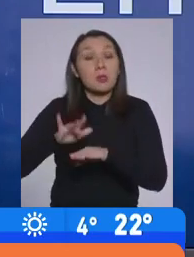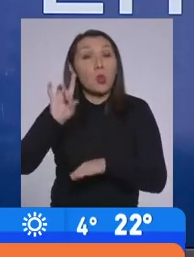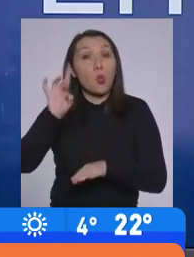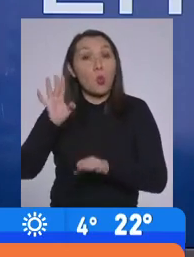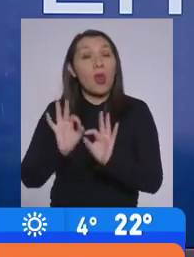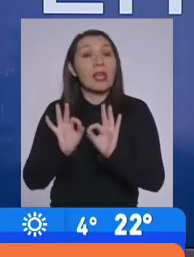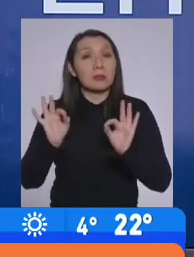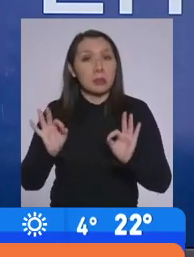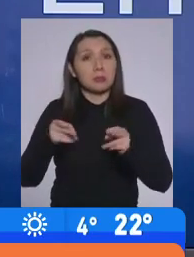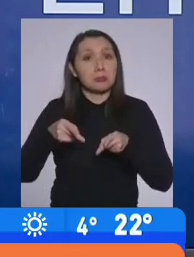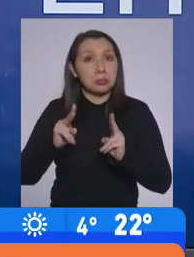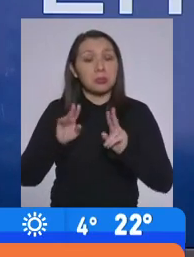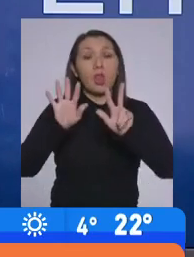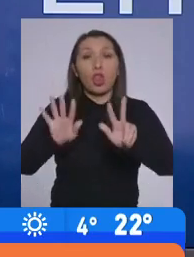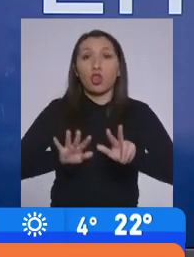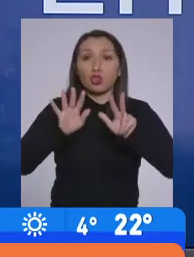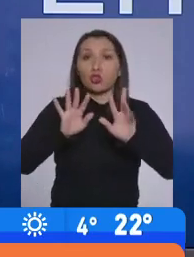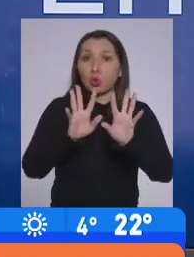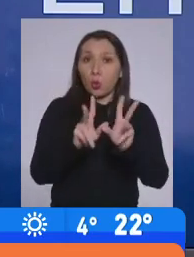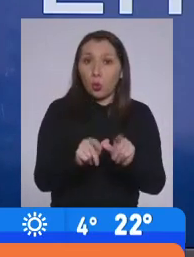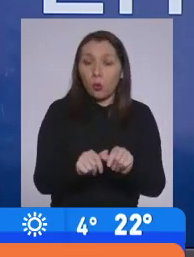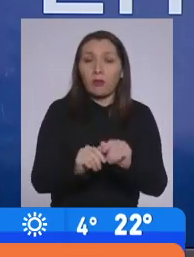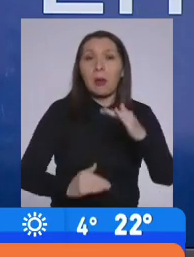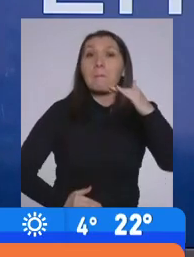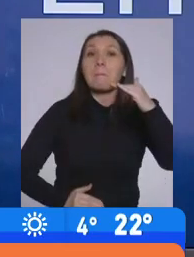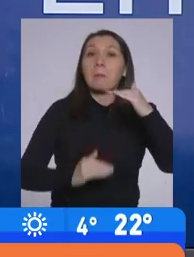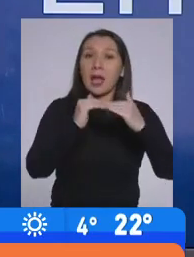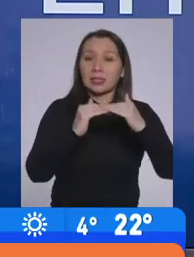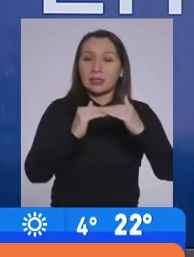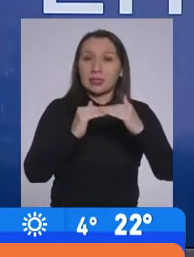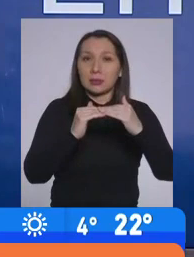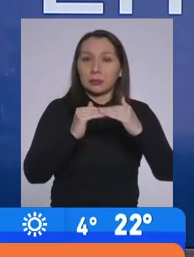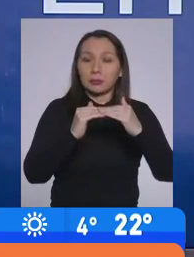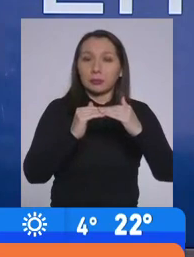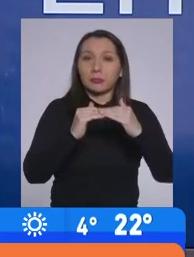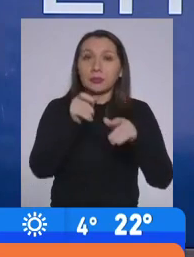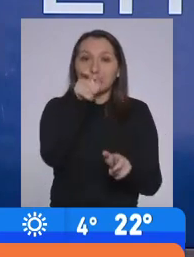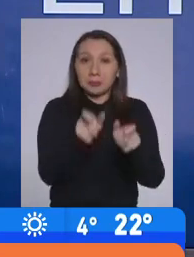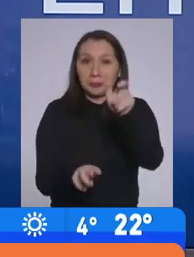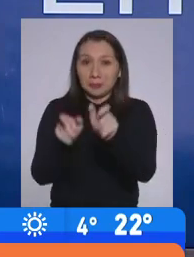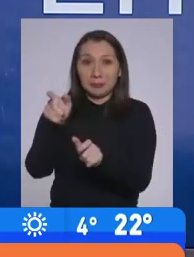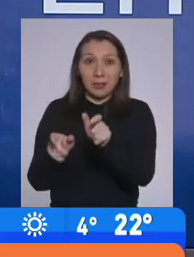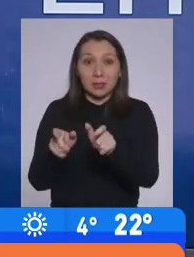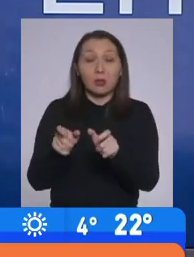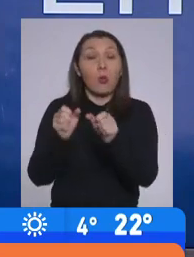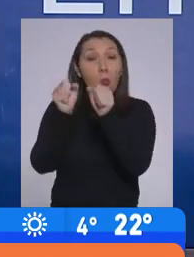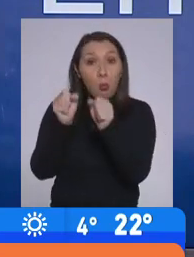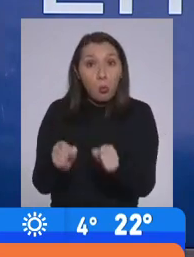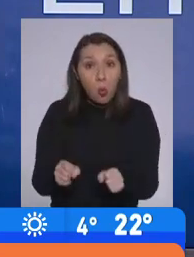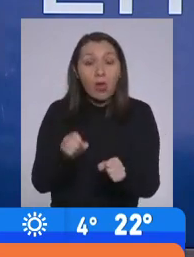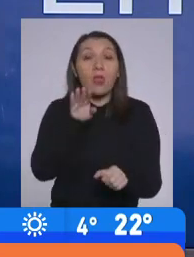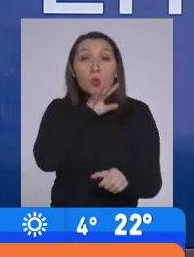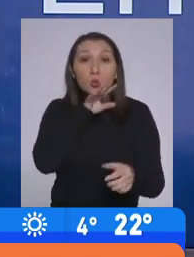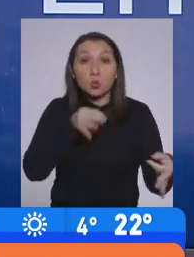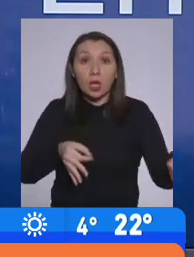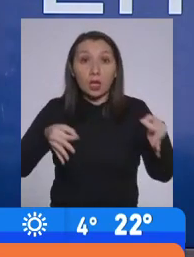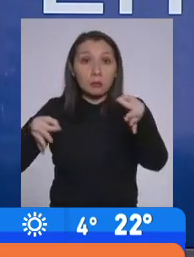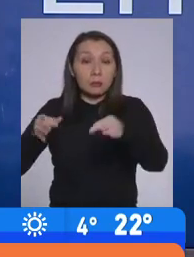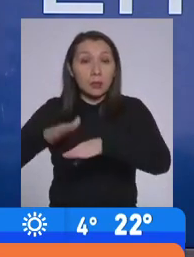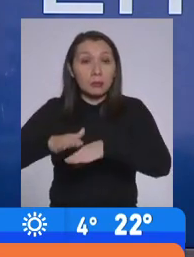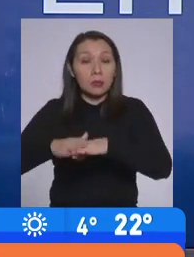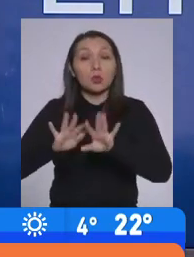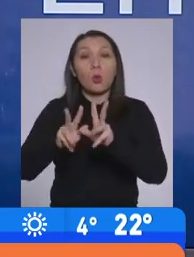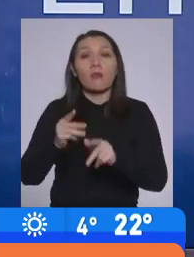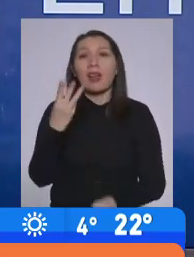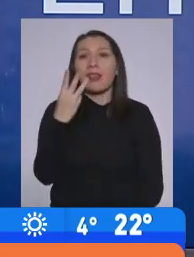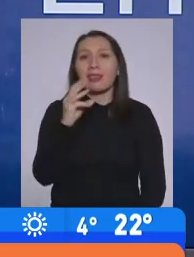único especial que son 18 el máximo de personas beneficiarias por club es